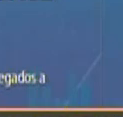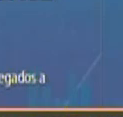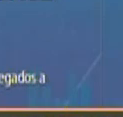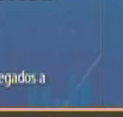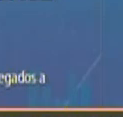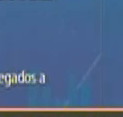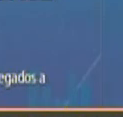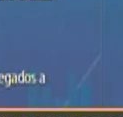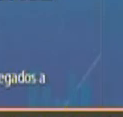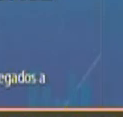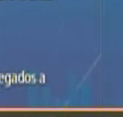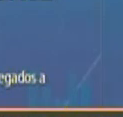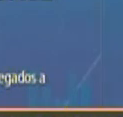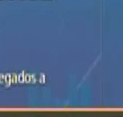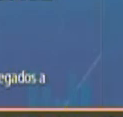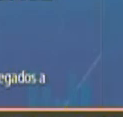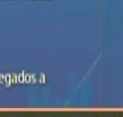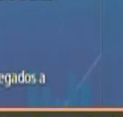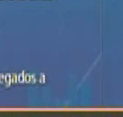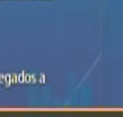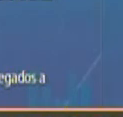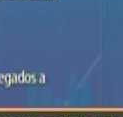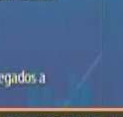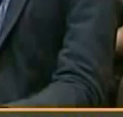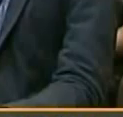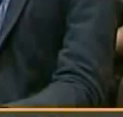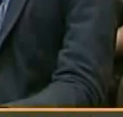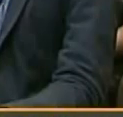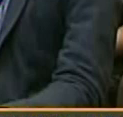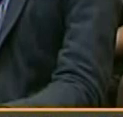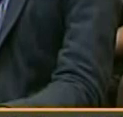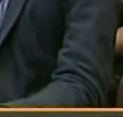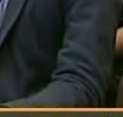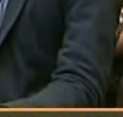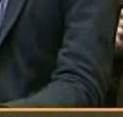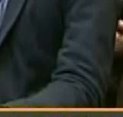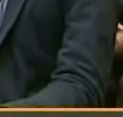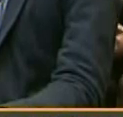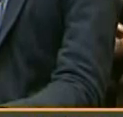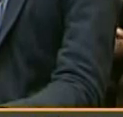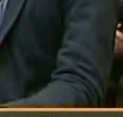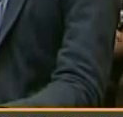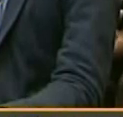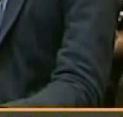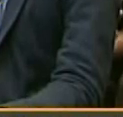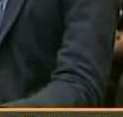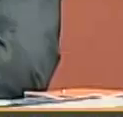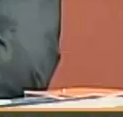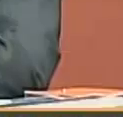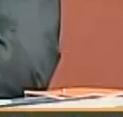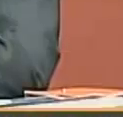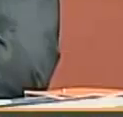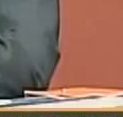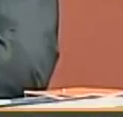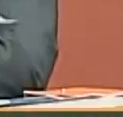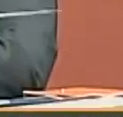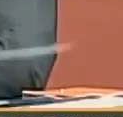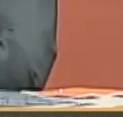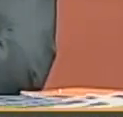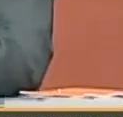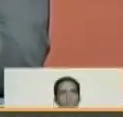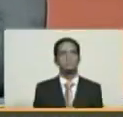168.355.000. En Táchira, el mes pasado solamente le entregamos las dosis de insulina a pacientes diabéticos